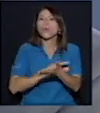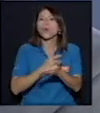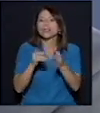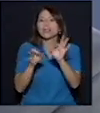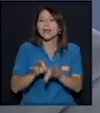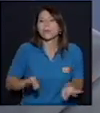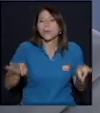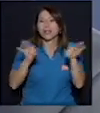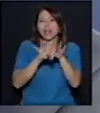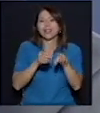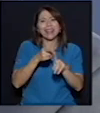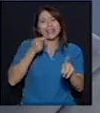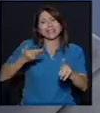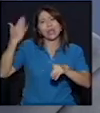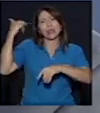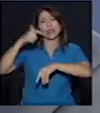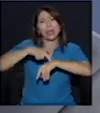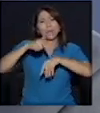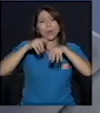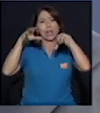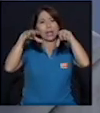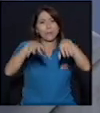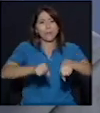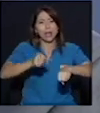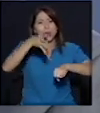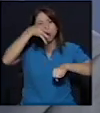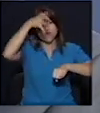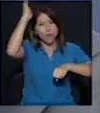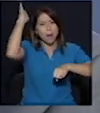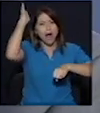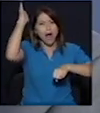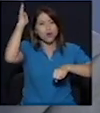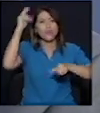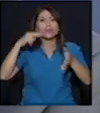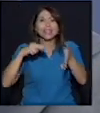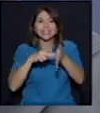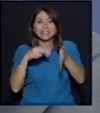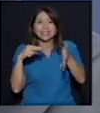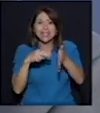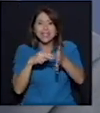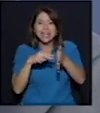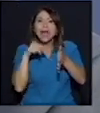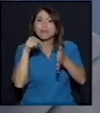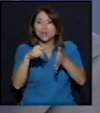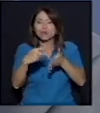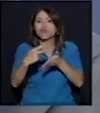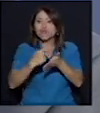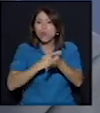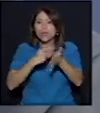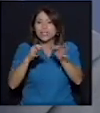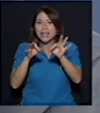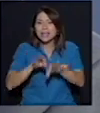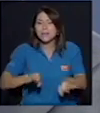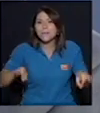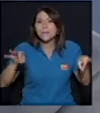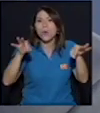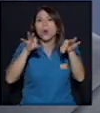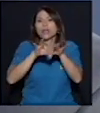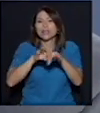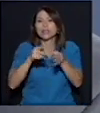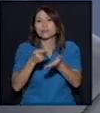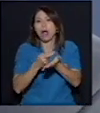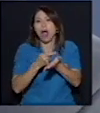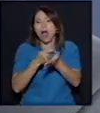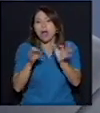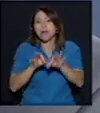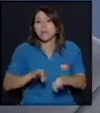romanos, desde la época del Imperio Romano, Siria era una provincia importantísima. Tanto es así que ahí